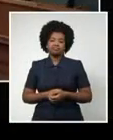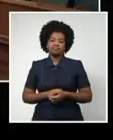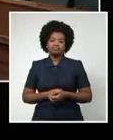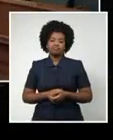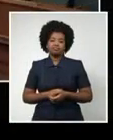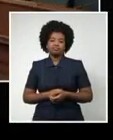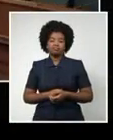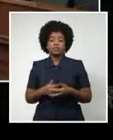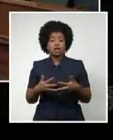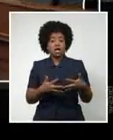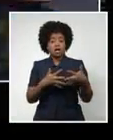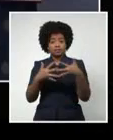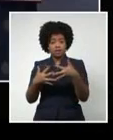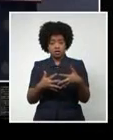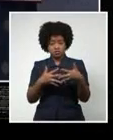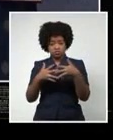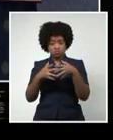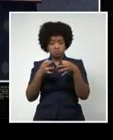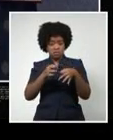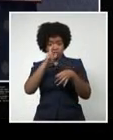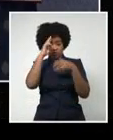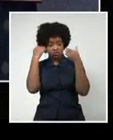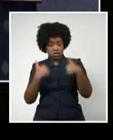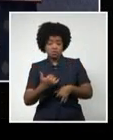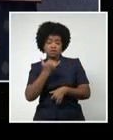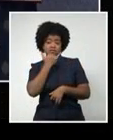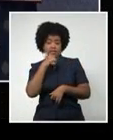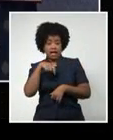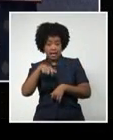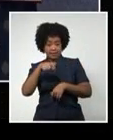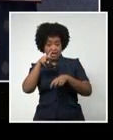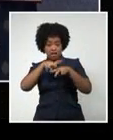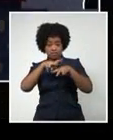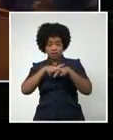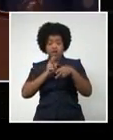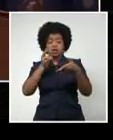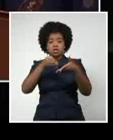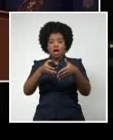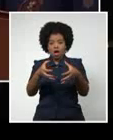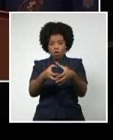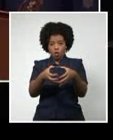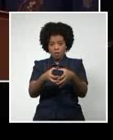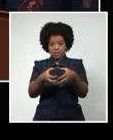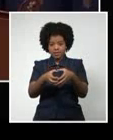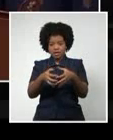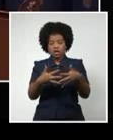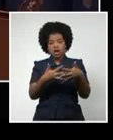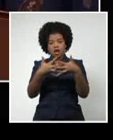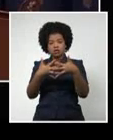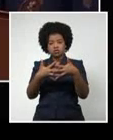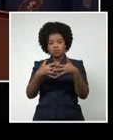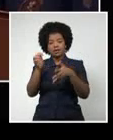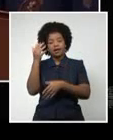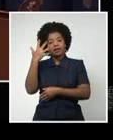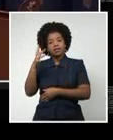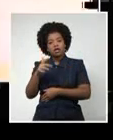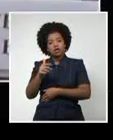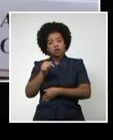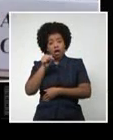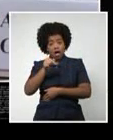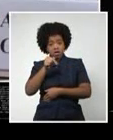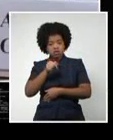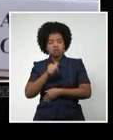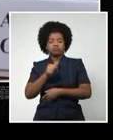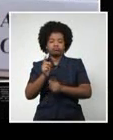Unidos, los llamados incidentes de salud en La Habana llegaban hasta el Comité de Relaciones Exteriores del Senado, donde se desarrolló una audiencia